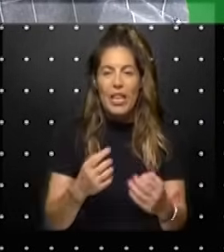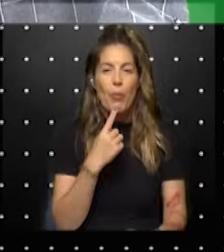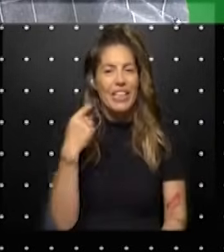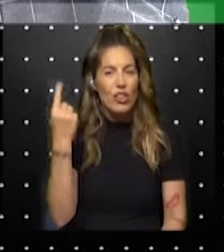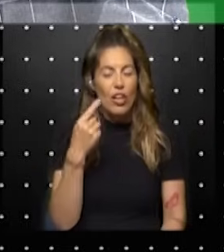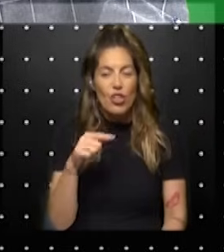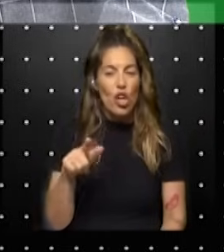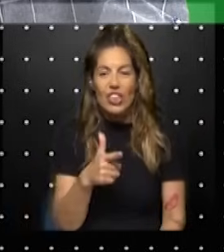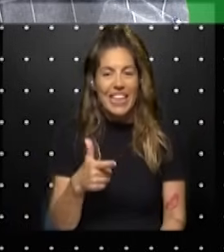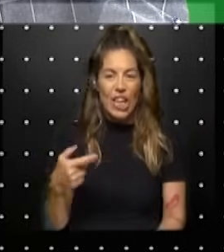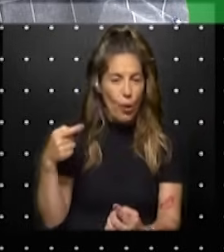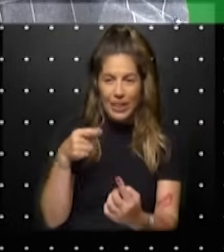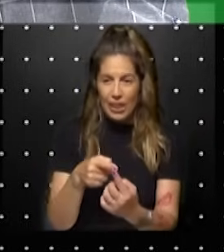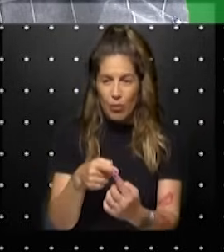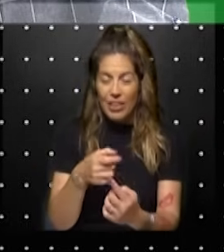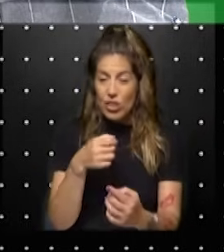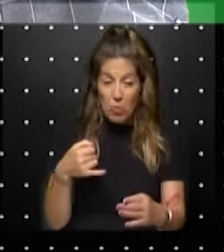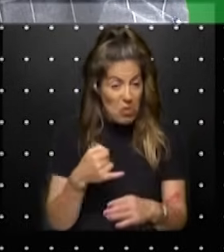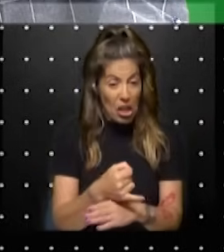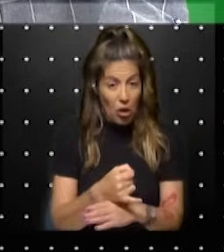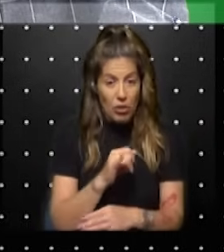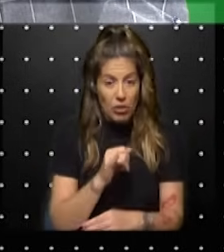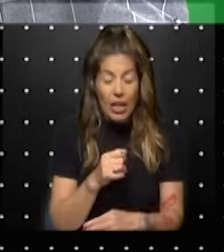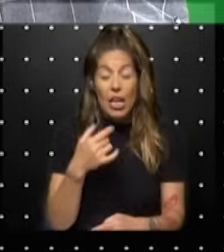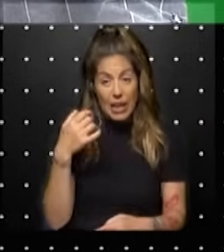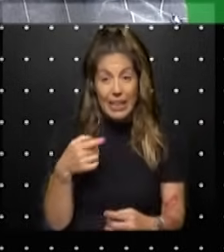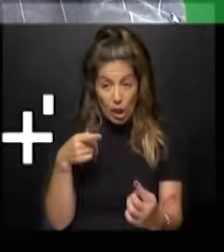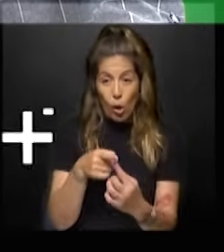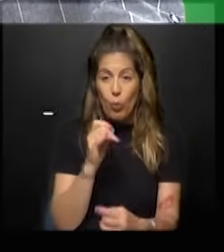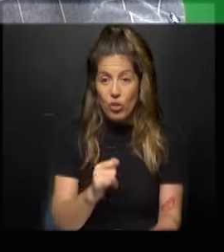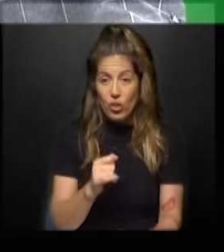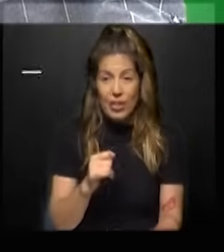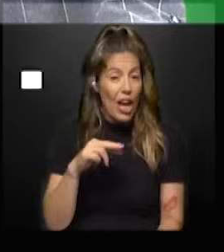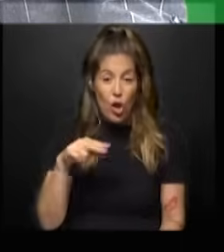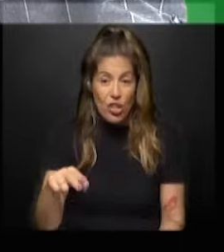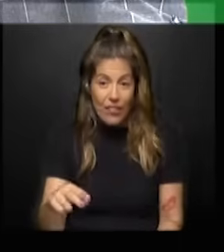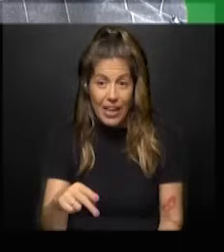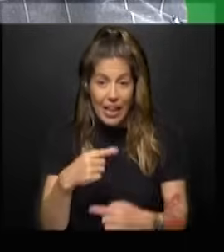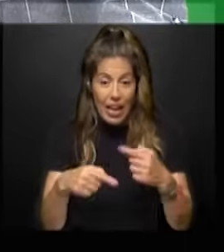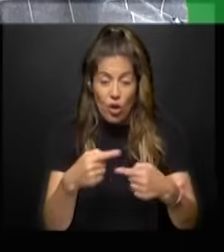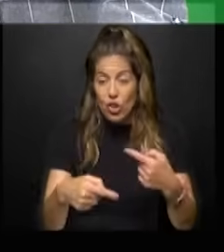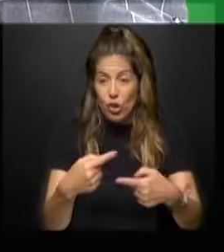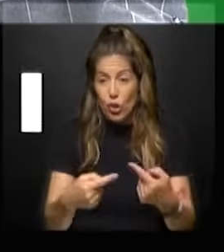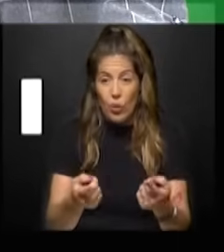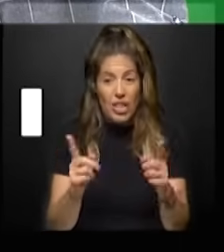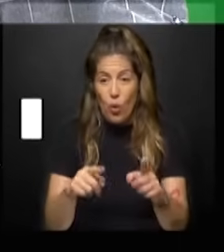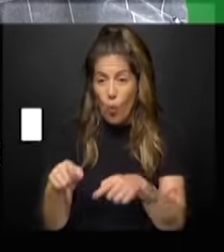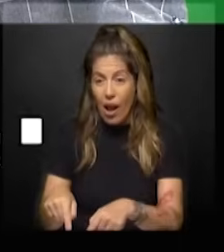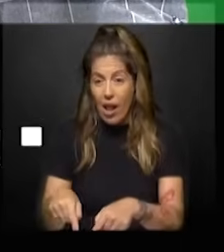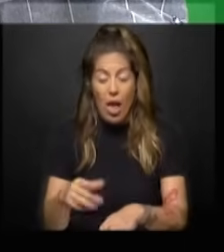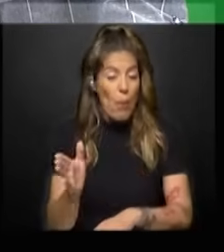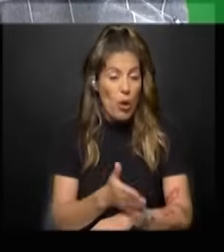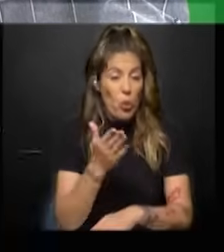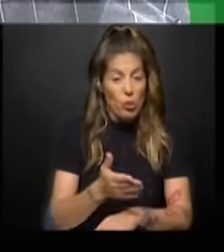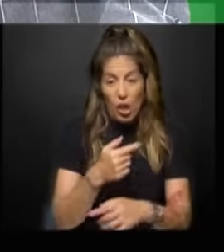tiene rumbo. Y yo creo que es un error decir eso. Tiene rumbo. Y el rumbo es conservar. Es que las cosas sigan como están. Que Uruguay siga siendo un productor de